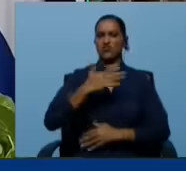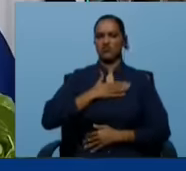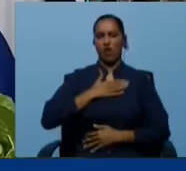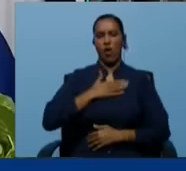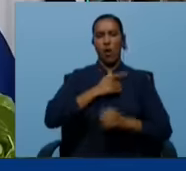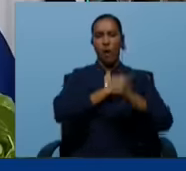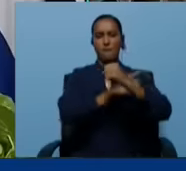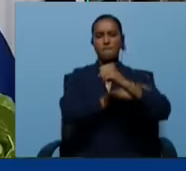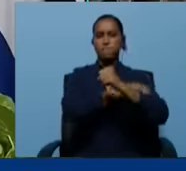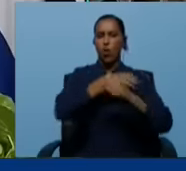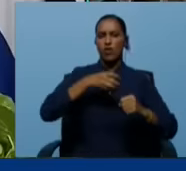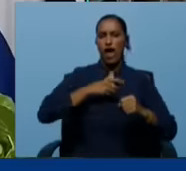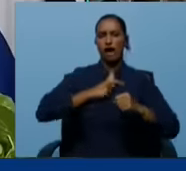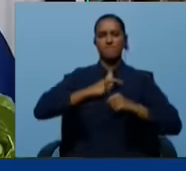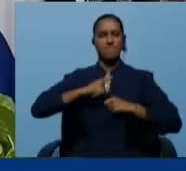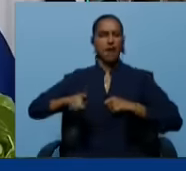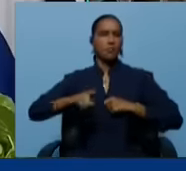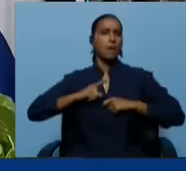de la Roma,